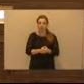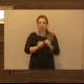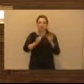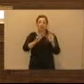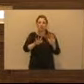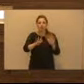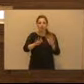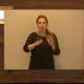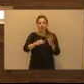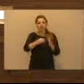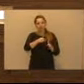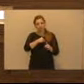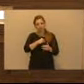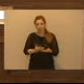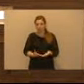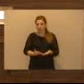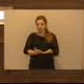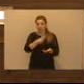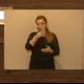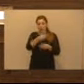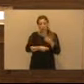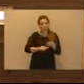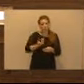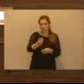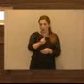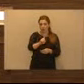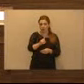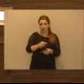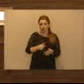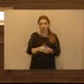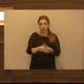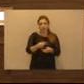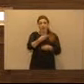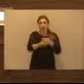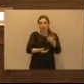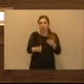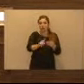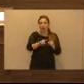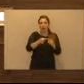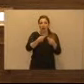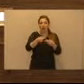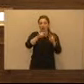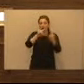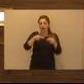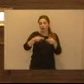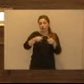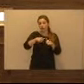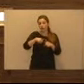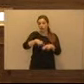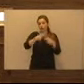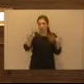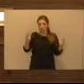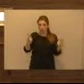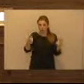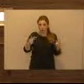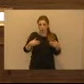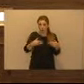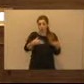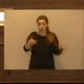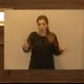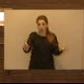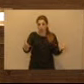pero desgraciadamente no optan por esto, no optan por abrir la puerta de los hospitales públicos no optan por abrir